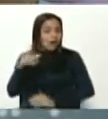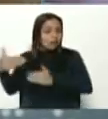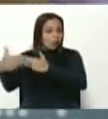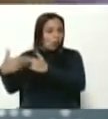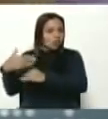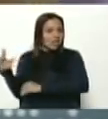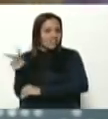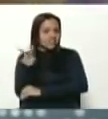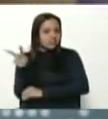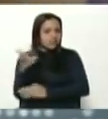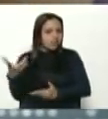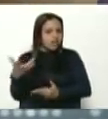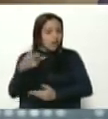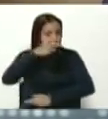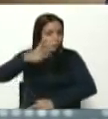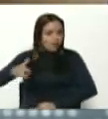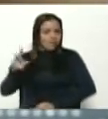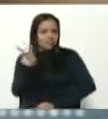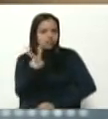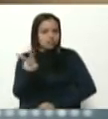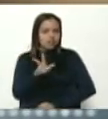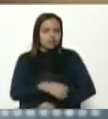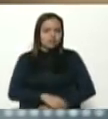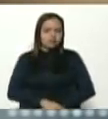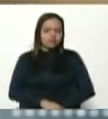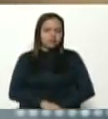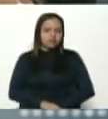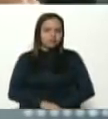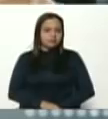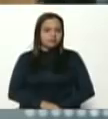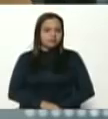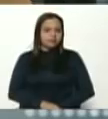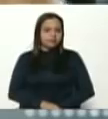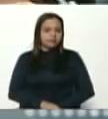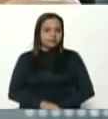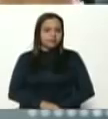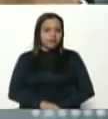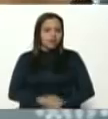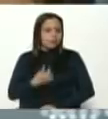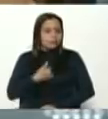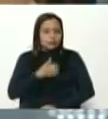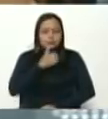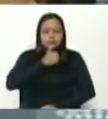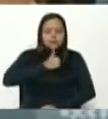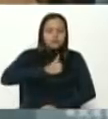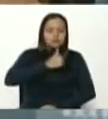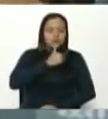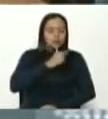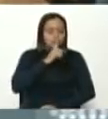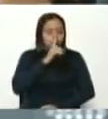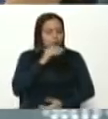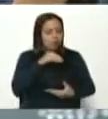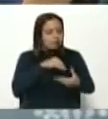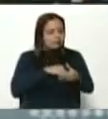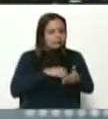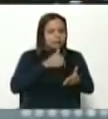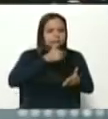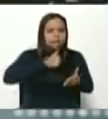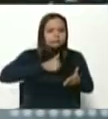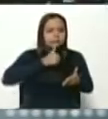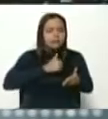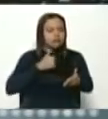gente contra el noble pueblo de Venezuela. He sufrido en silencio ha tenido que